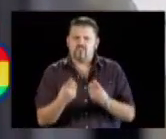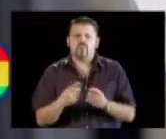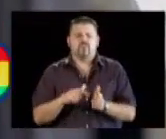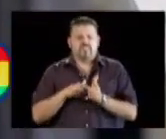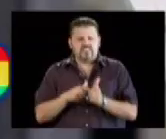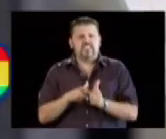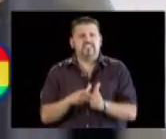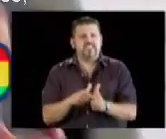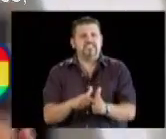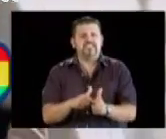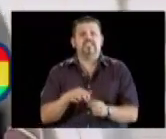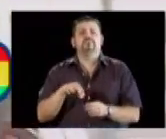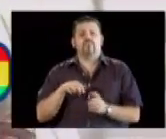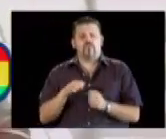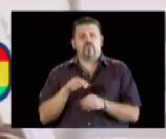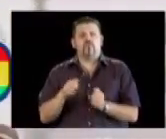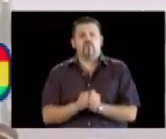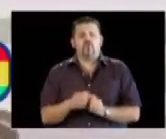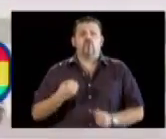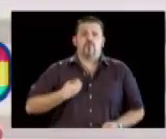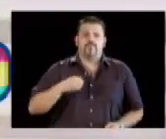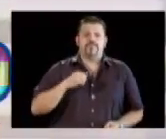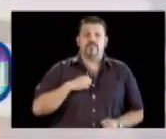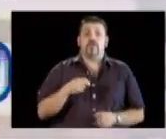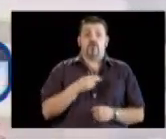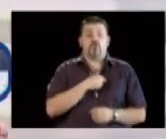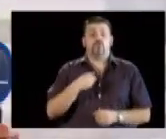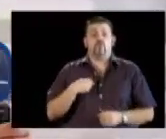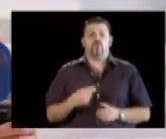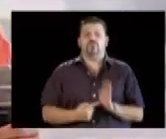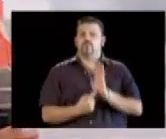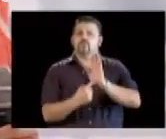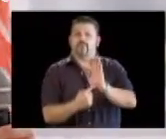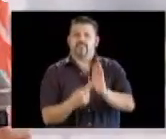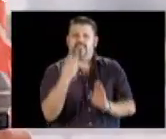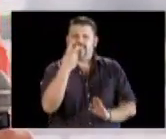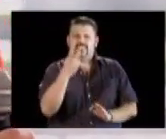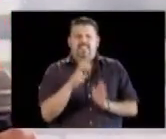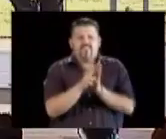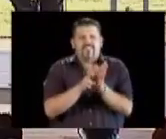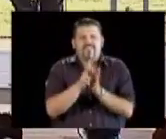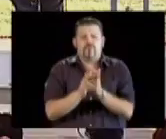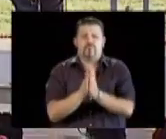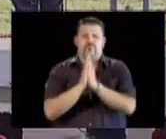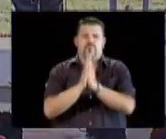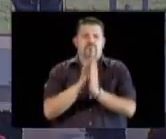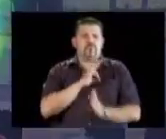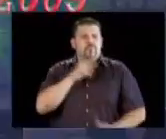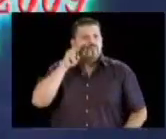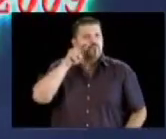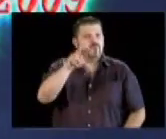con OmniLife. Y les vamos a presentar este pequeño video. Es que si corre video, por favor.